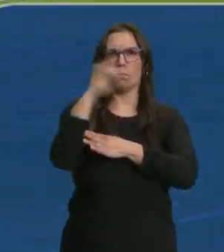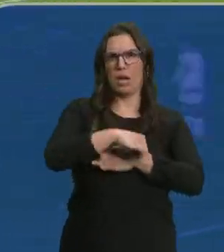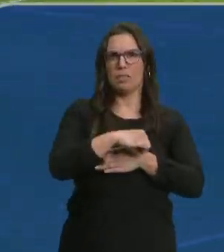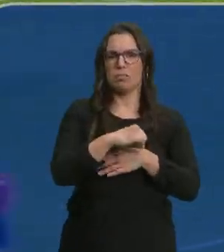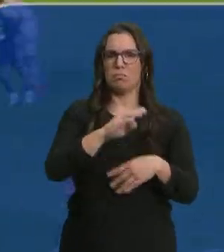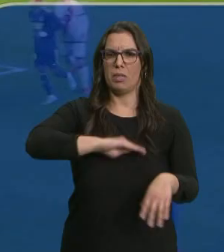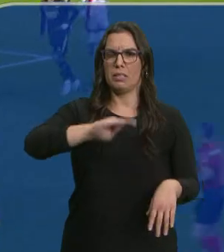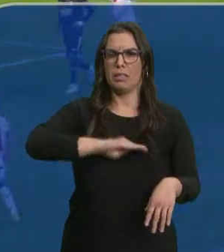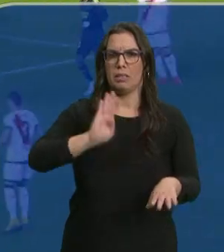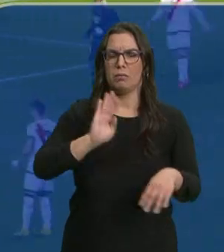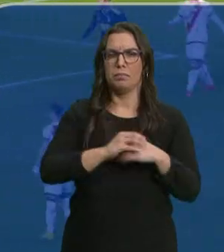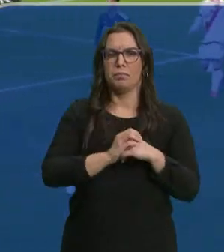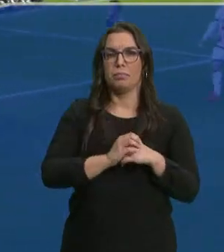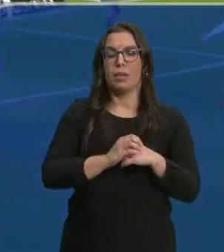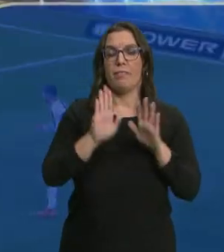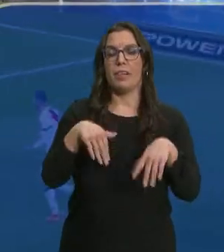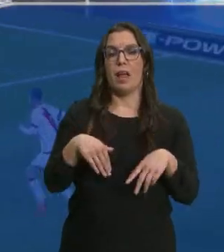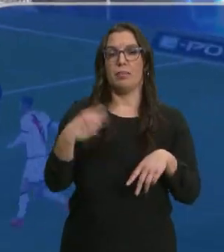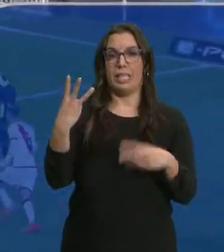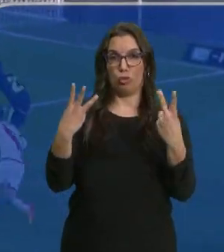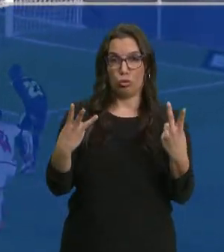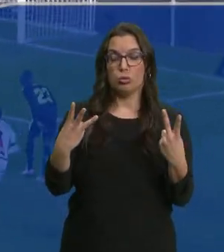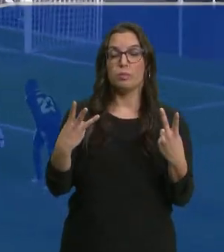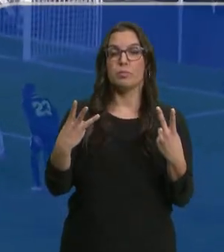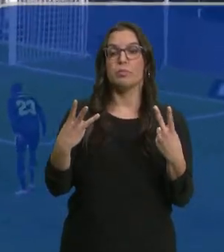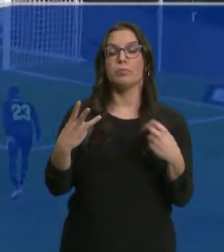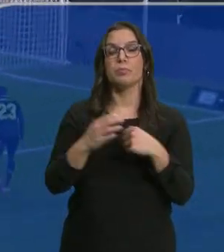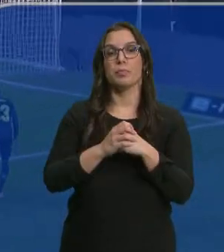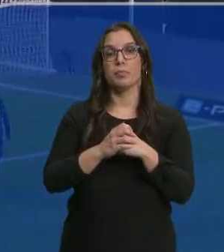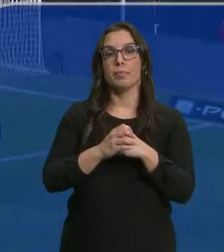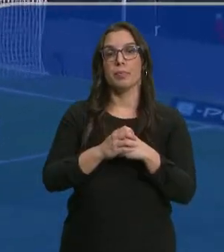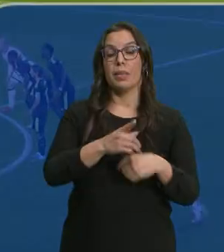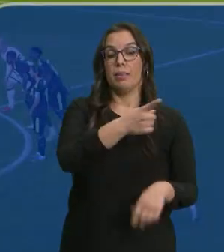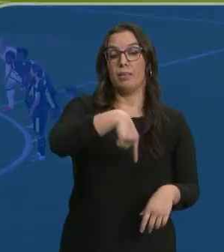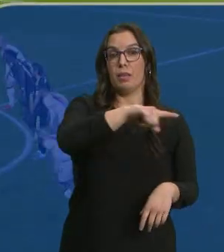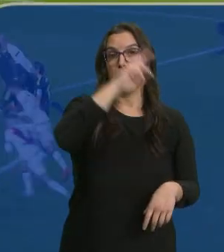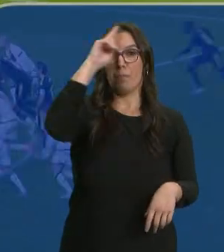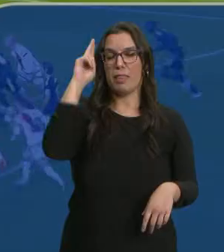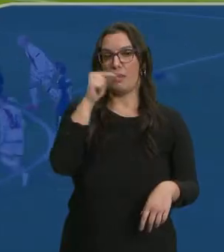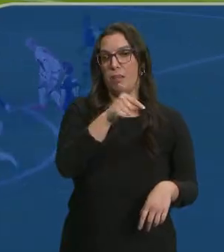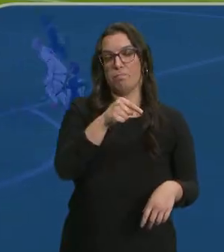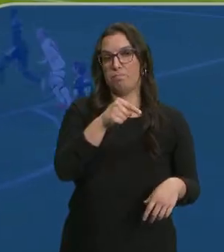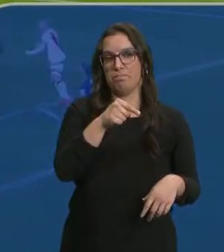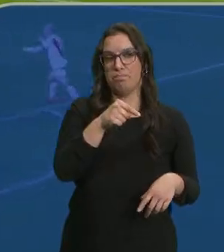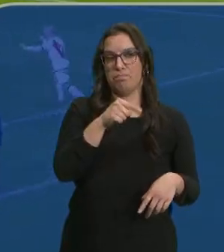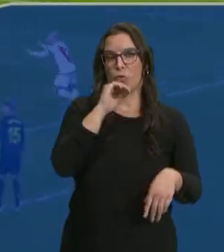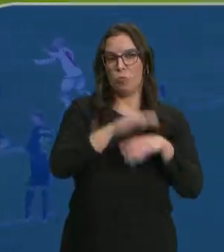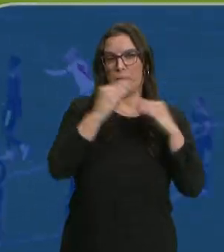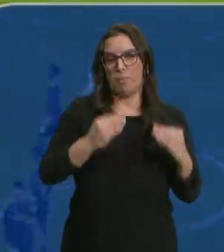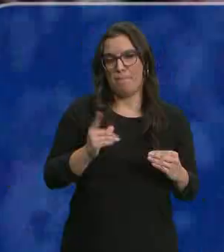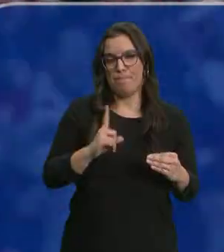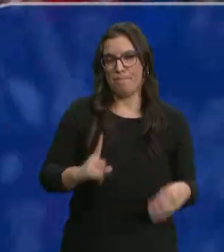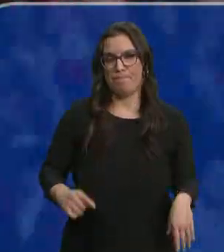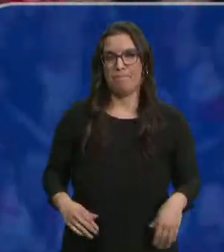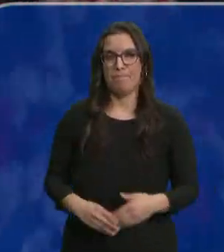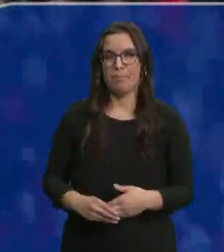muchas fases del partido. 3-2 para el conjunto dirigido por Andoni Iraola. Los de Ancelotti no estuvieron a la altura.